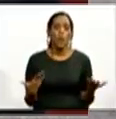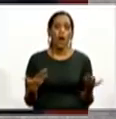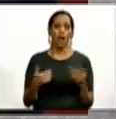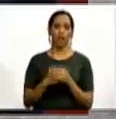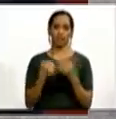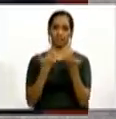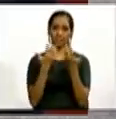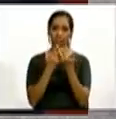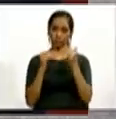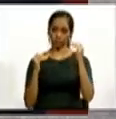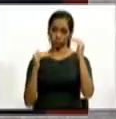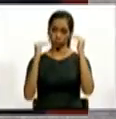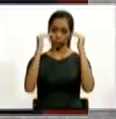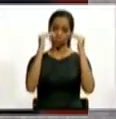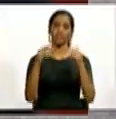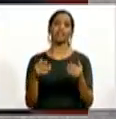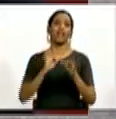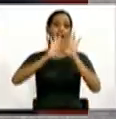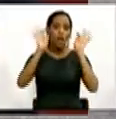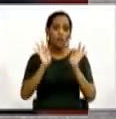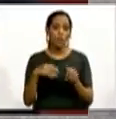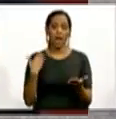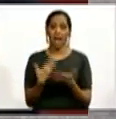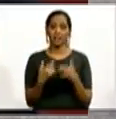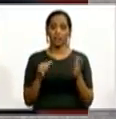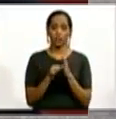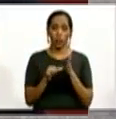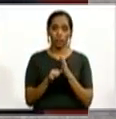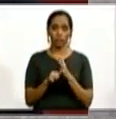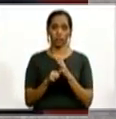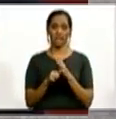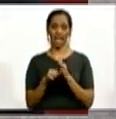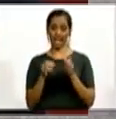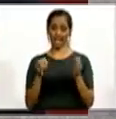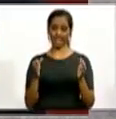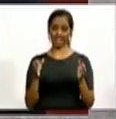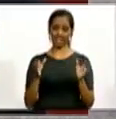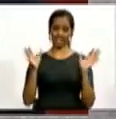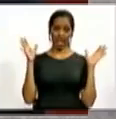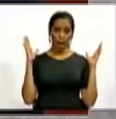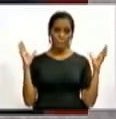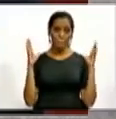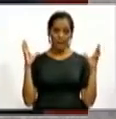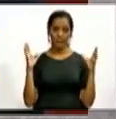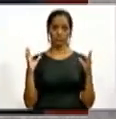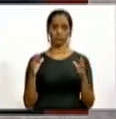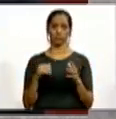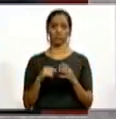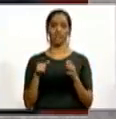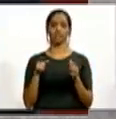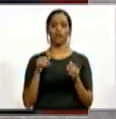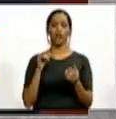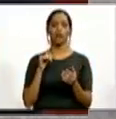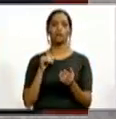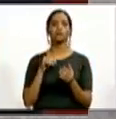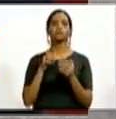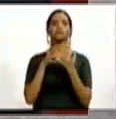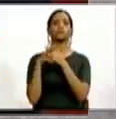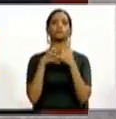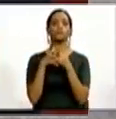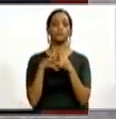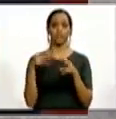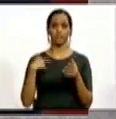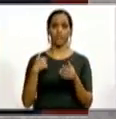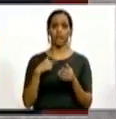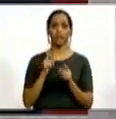de esa confrontación? ¿De qué manera? ¿Hasta dónde? ¿No? El tamaño de esa intervención, pero tiene que haber algún